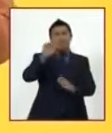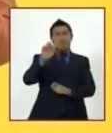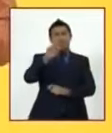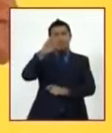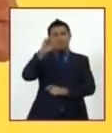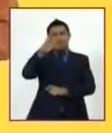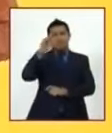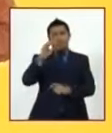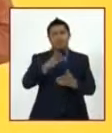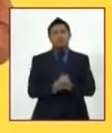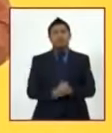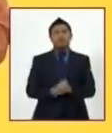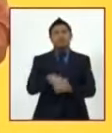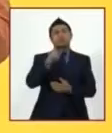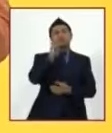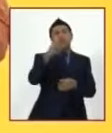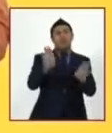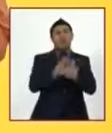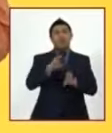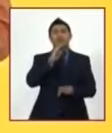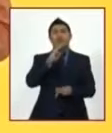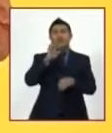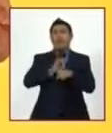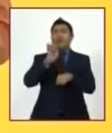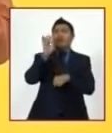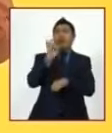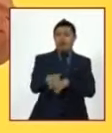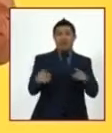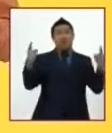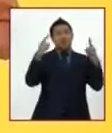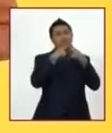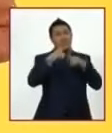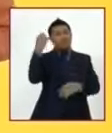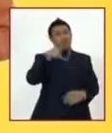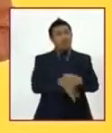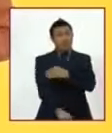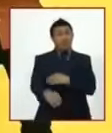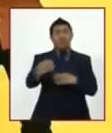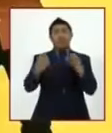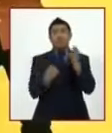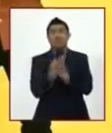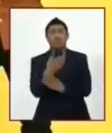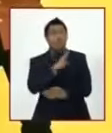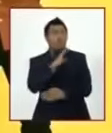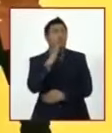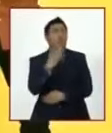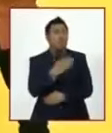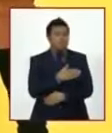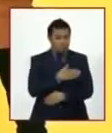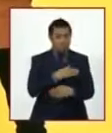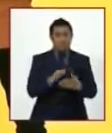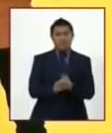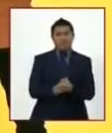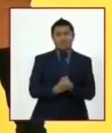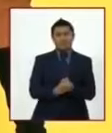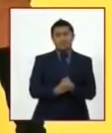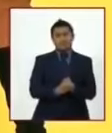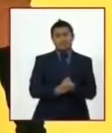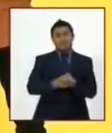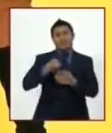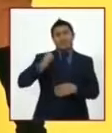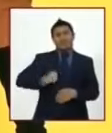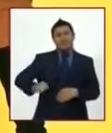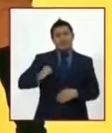Se trata de la transmisión de un mensaje profundamente religioso a la población novohispana. En la segunda mitad del siglo